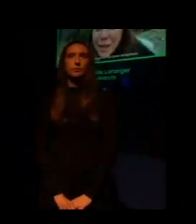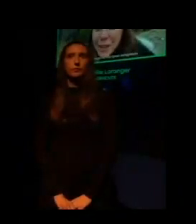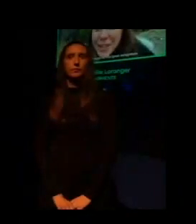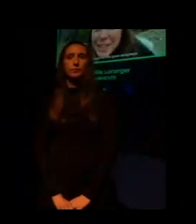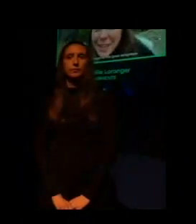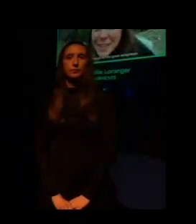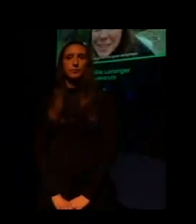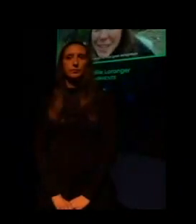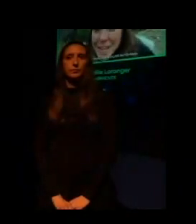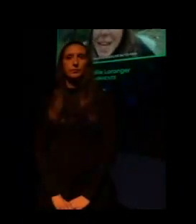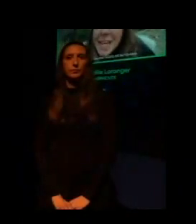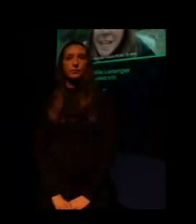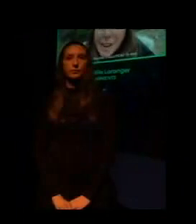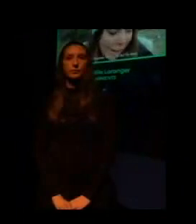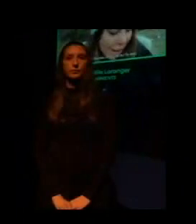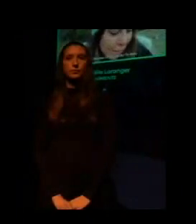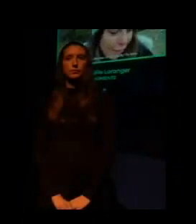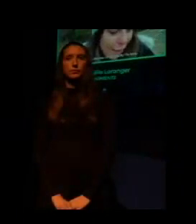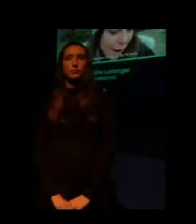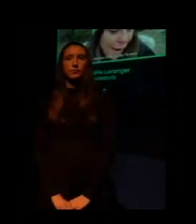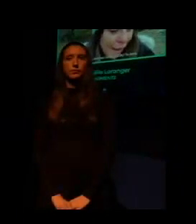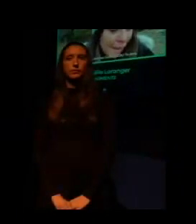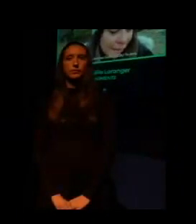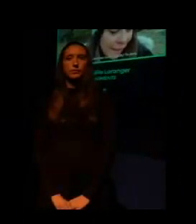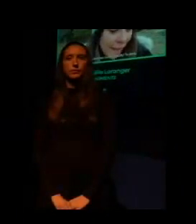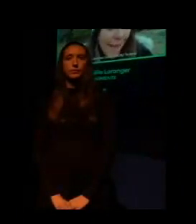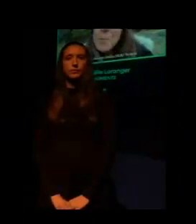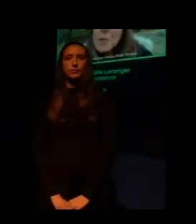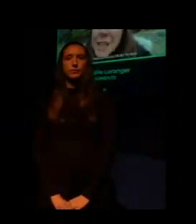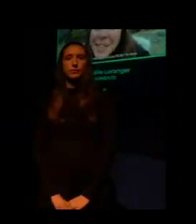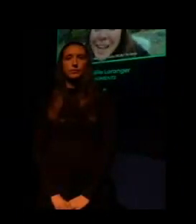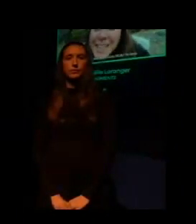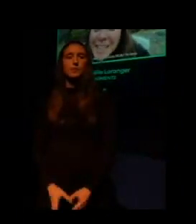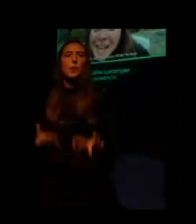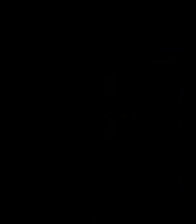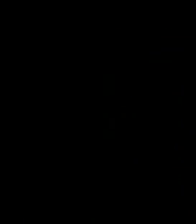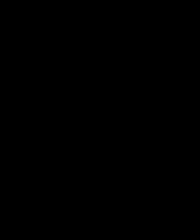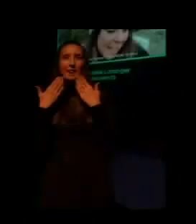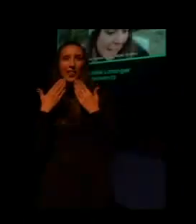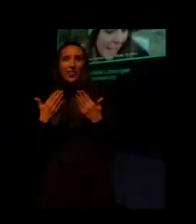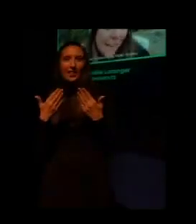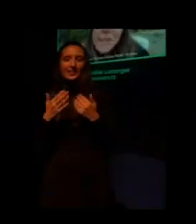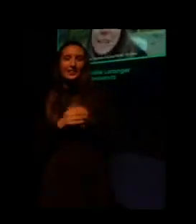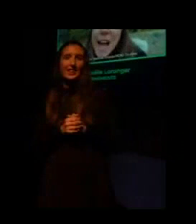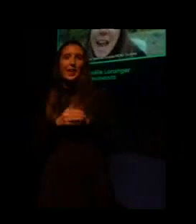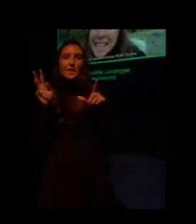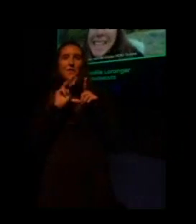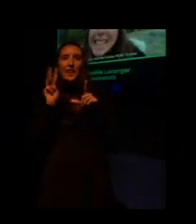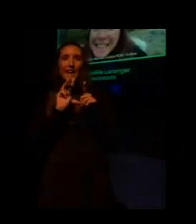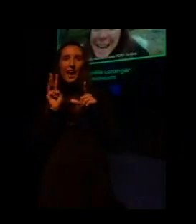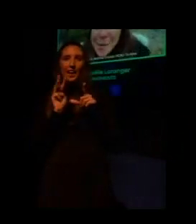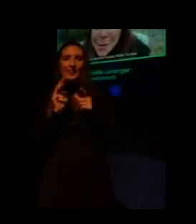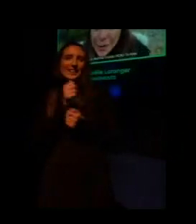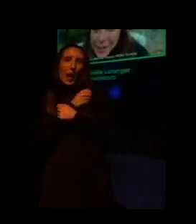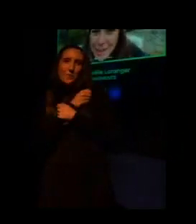belle reconnaissance. Et encore une fois, muchas gracias. FICAL,